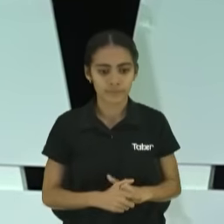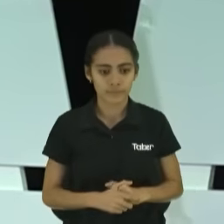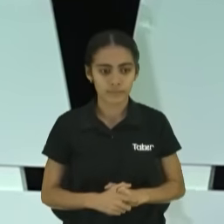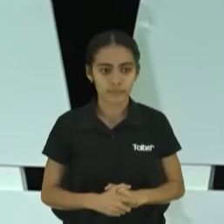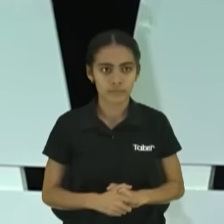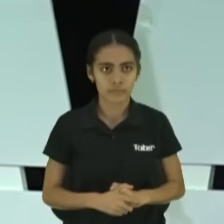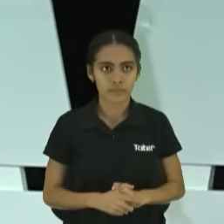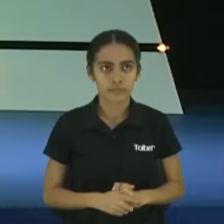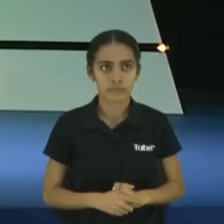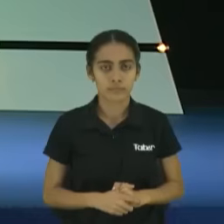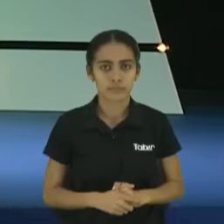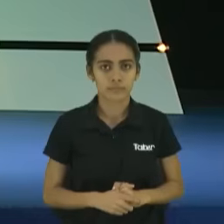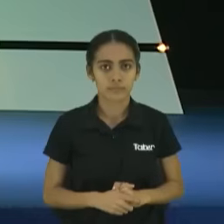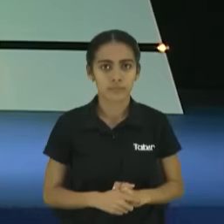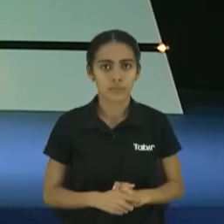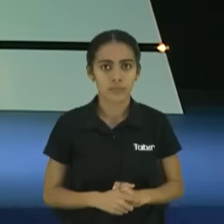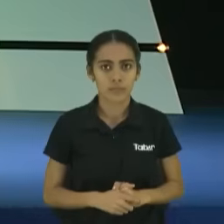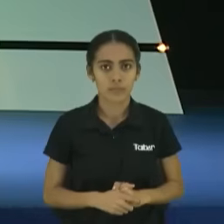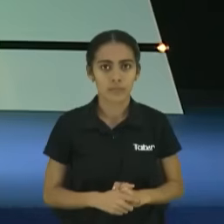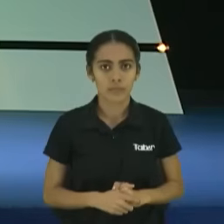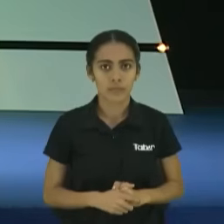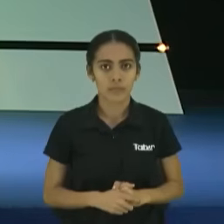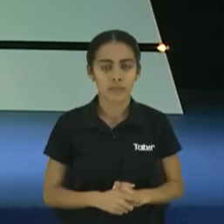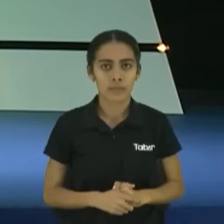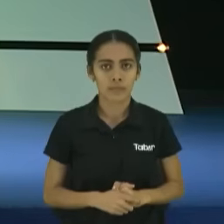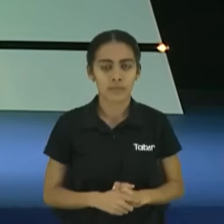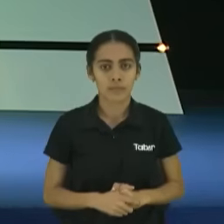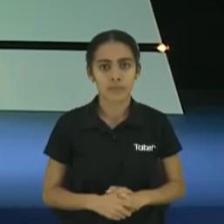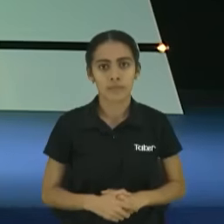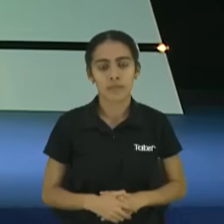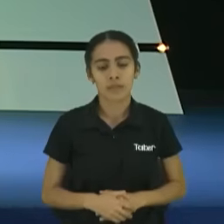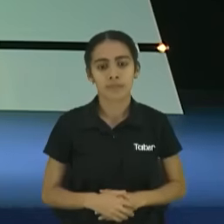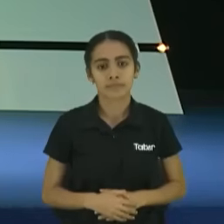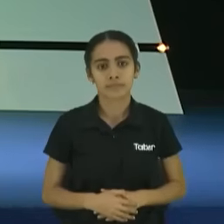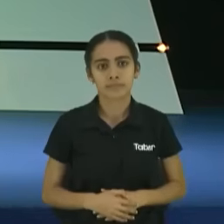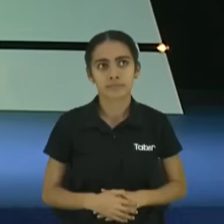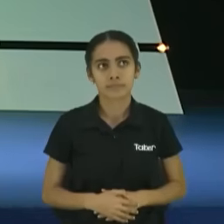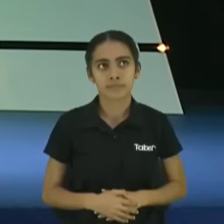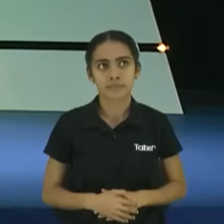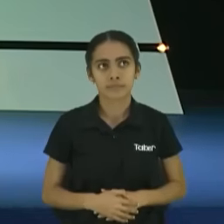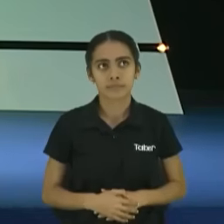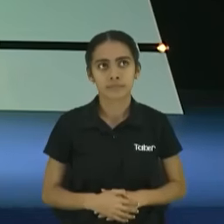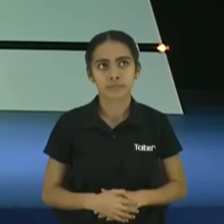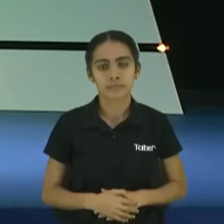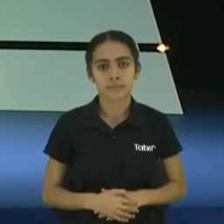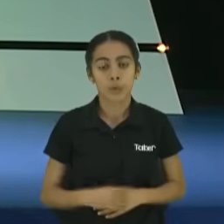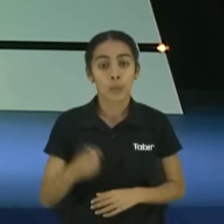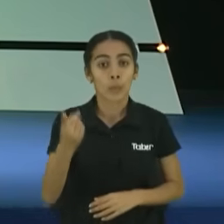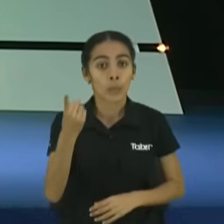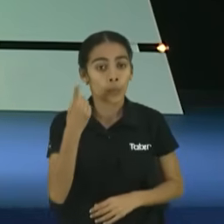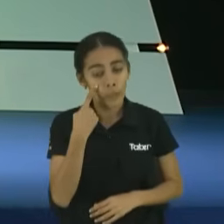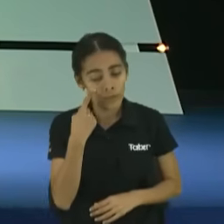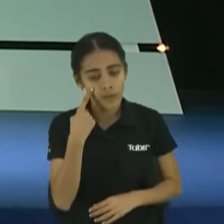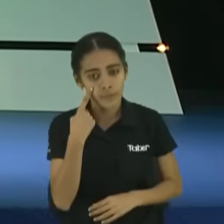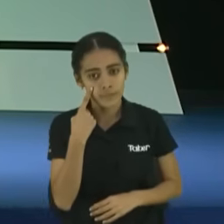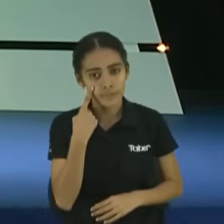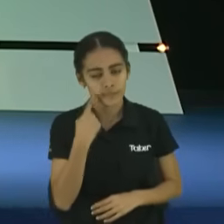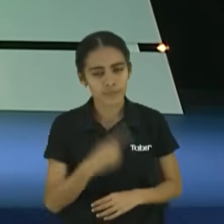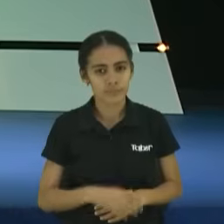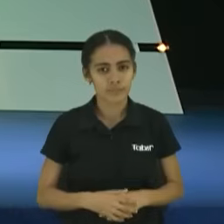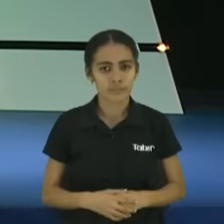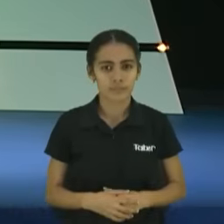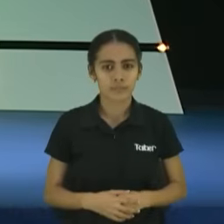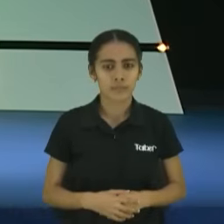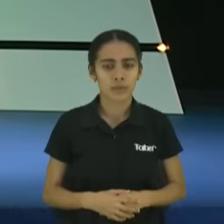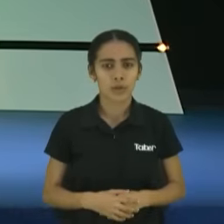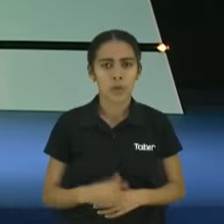No se vaya de usted por sentado. Yo lo conozco y nunca le habla. No se va a dar carreta. Cuidadito. No, yo, una vez